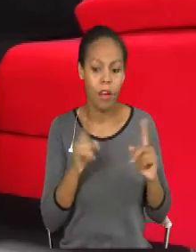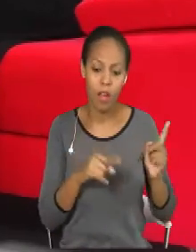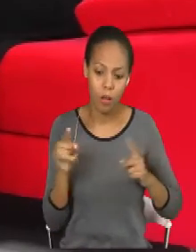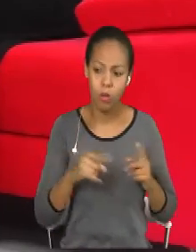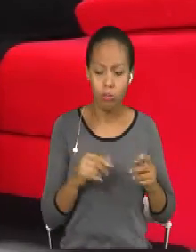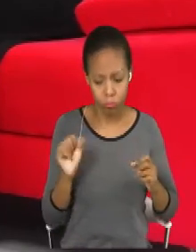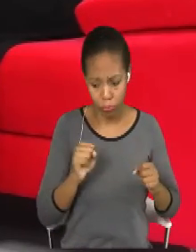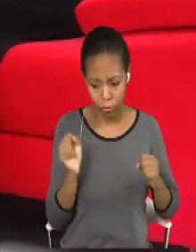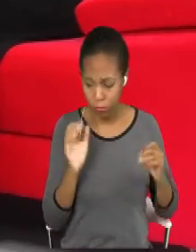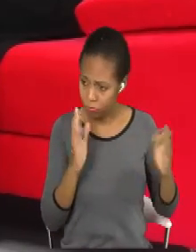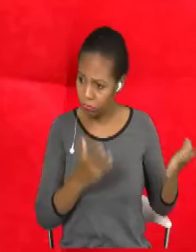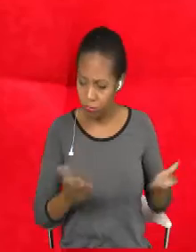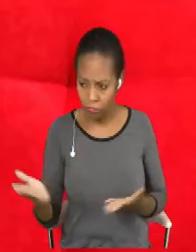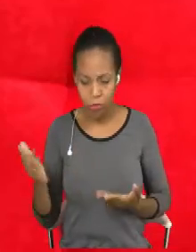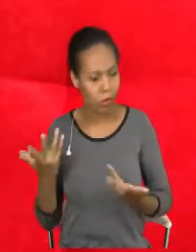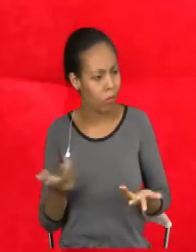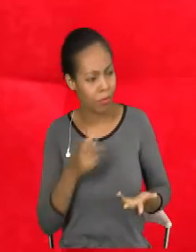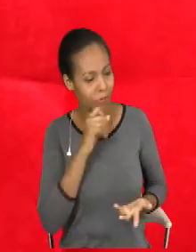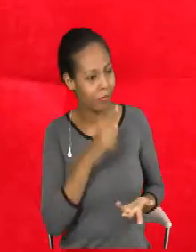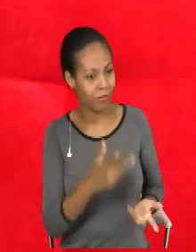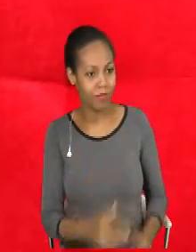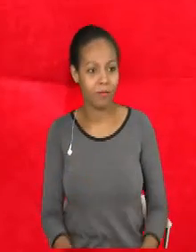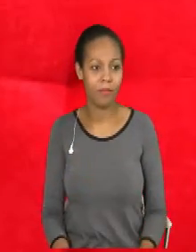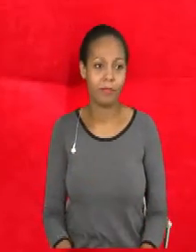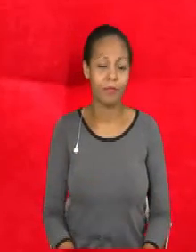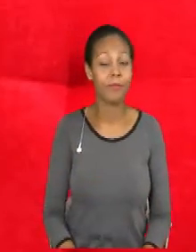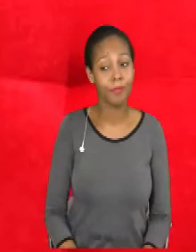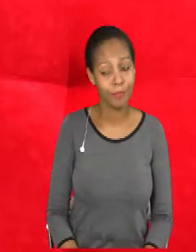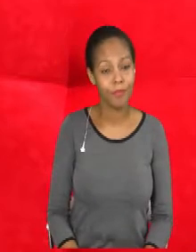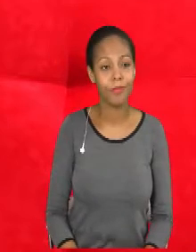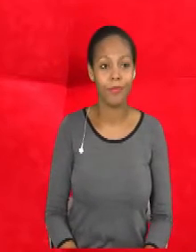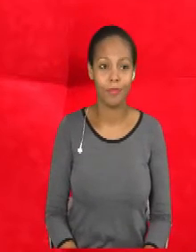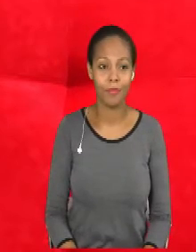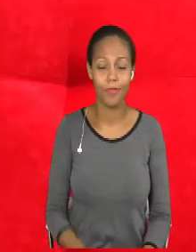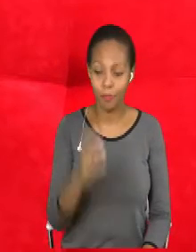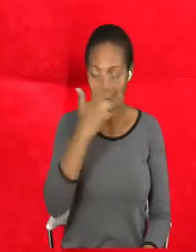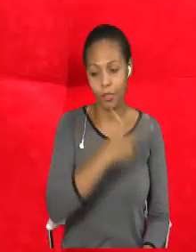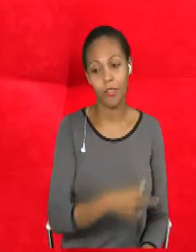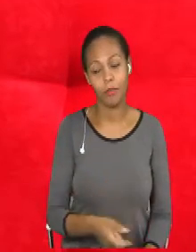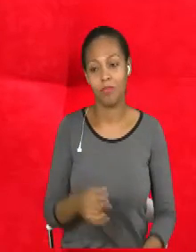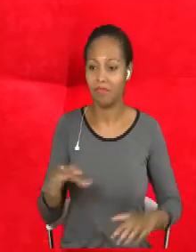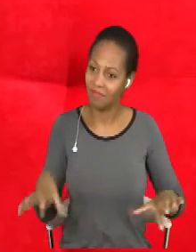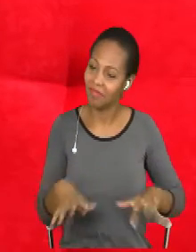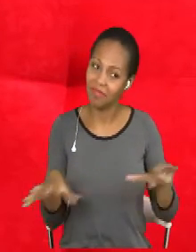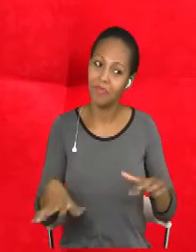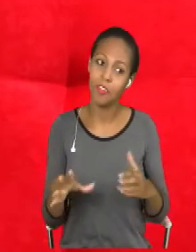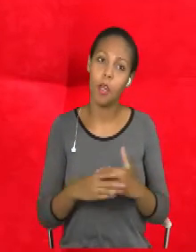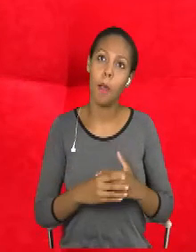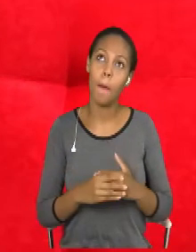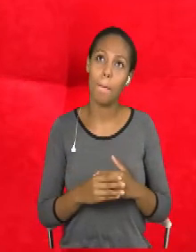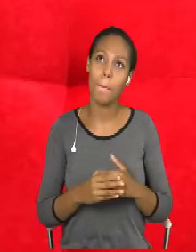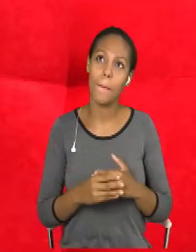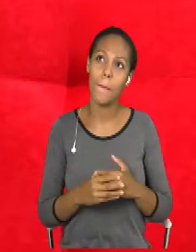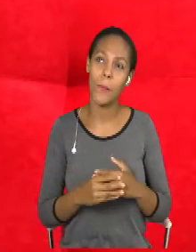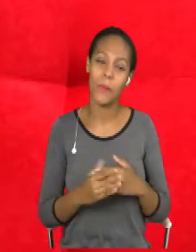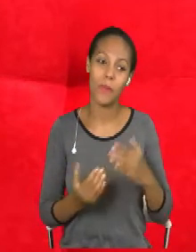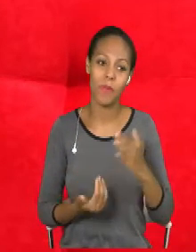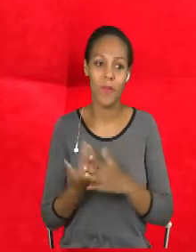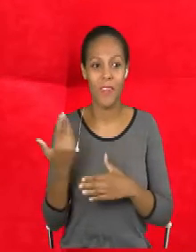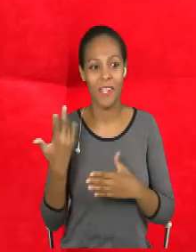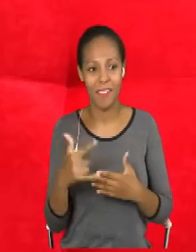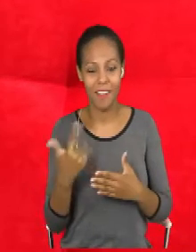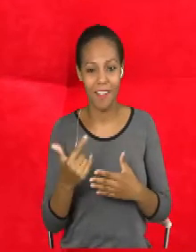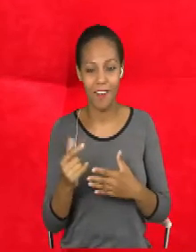ustedes? Bueno, pues en realidad fue un proceso muy bonito. Inicialmente éramos